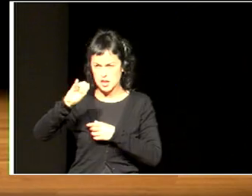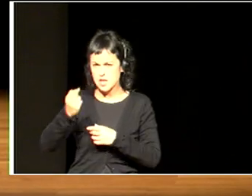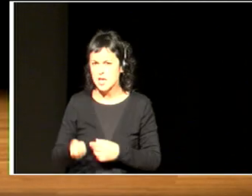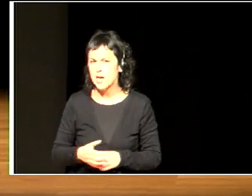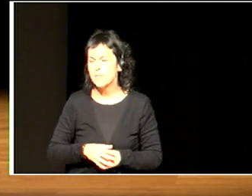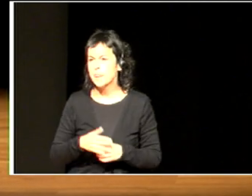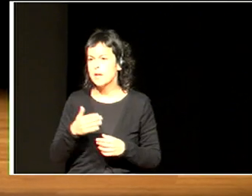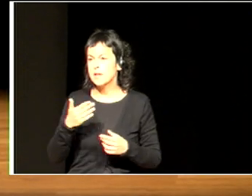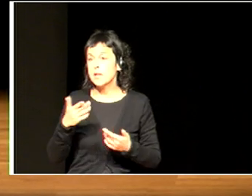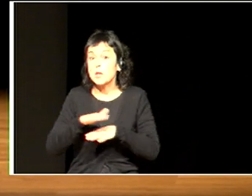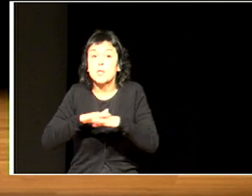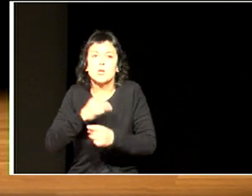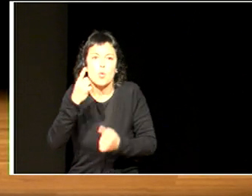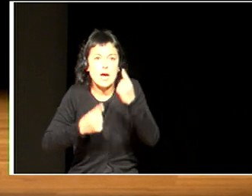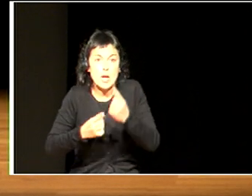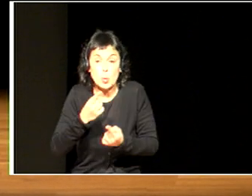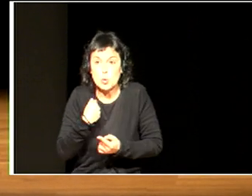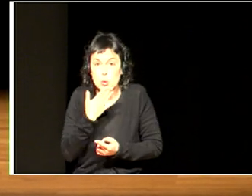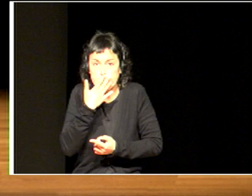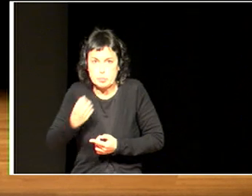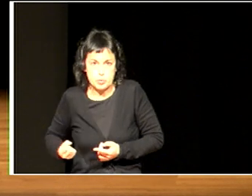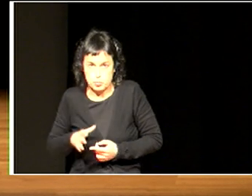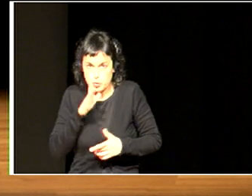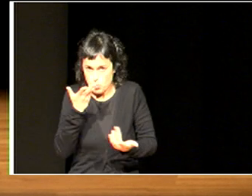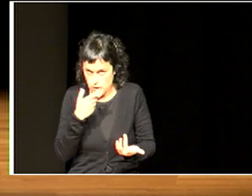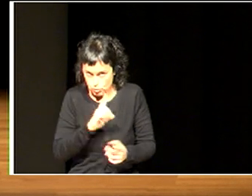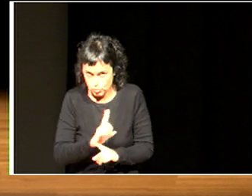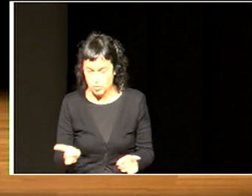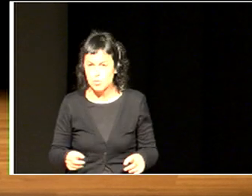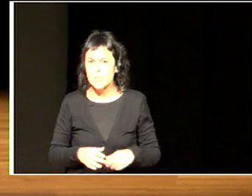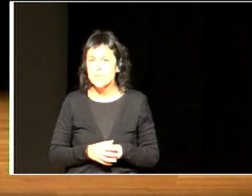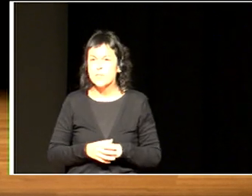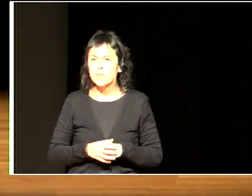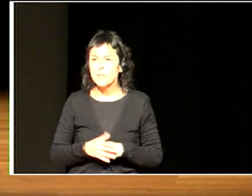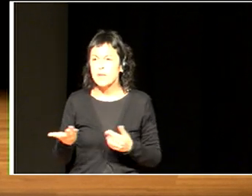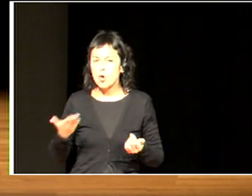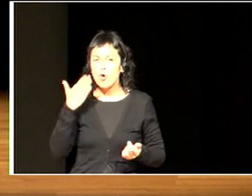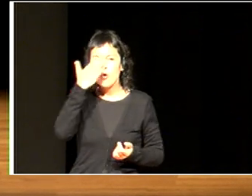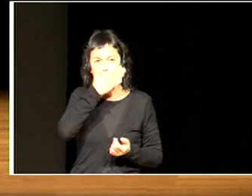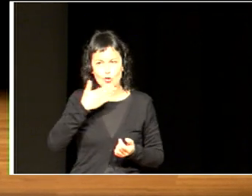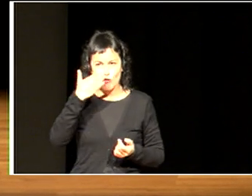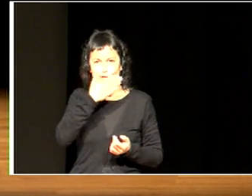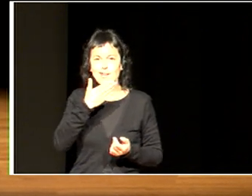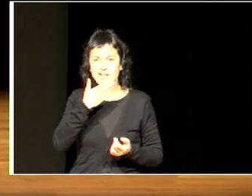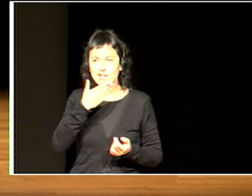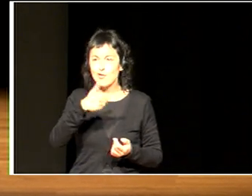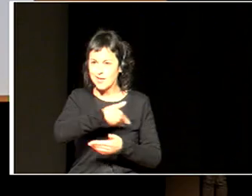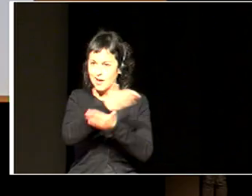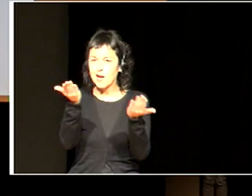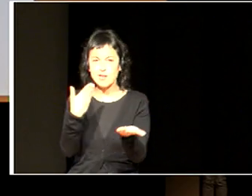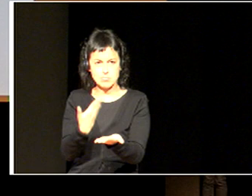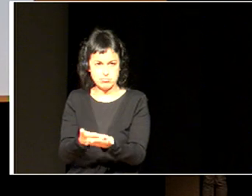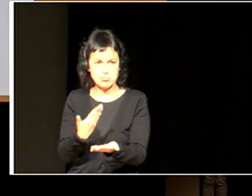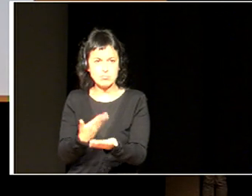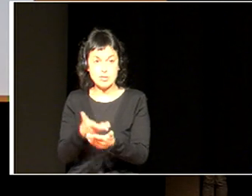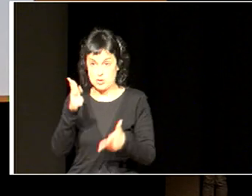perdón a los que no hayan nombrado no es por nada simplemente por desconocimiento mío pero colegios que ya nos demostraron a las demás personas de fuera de euskadi